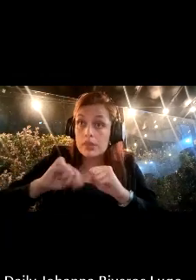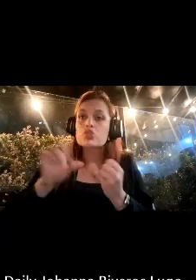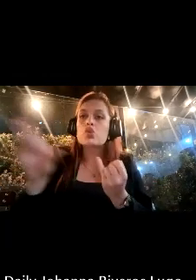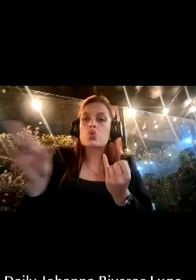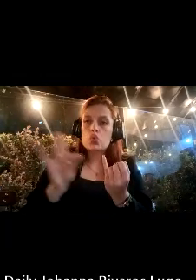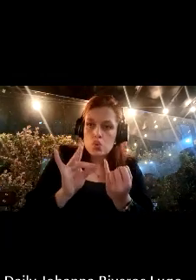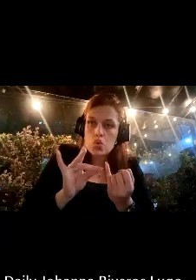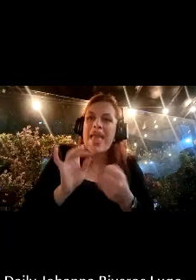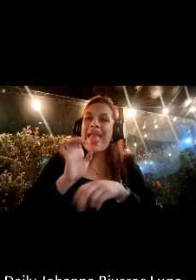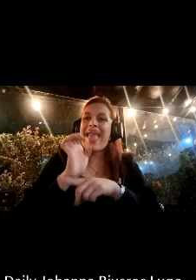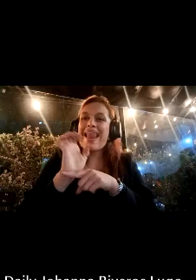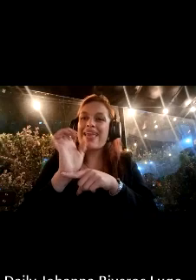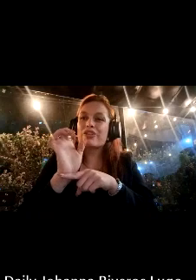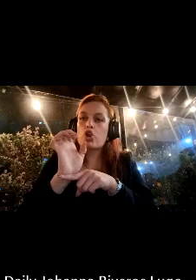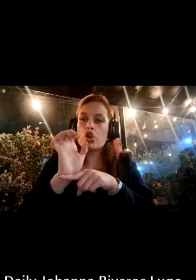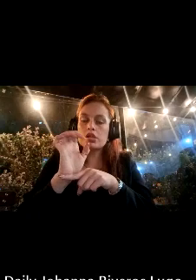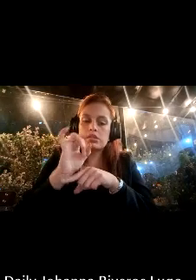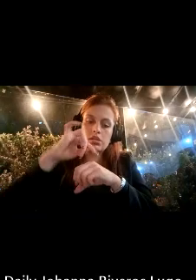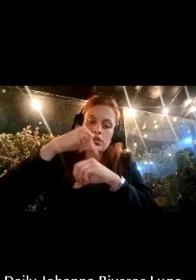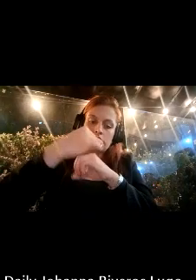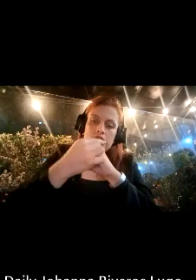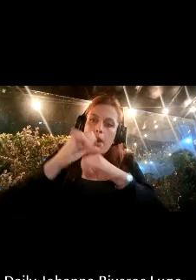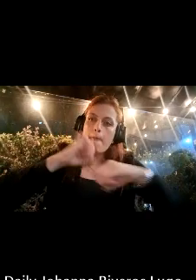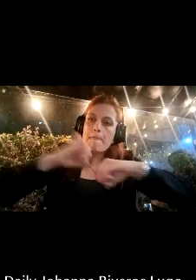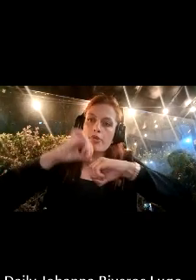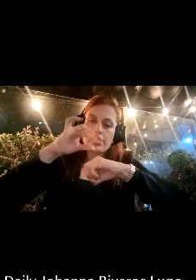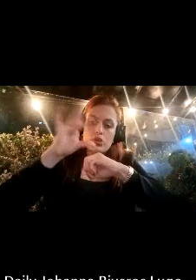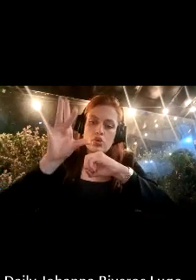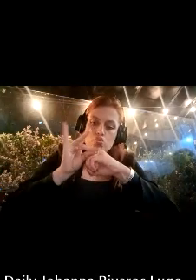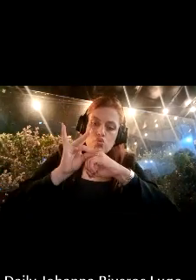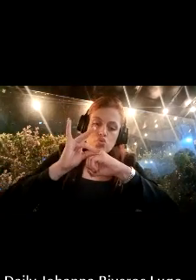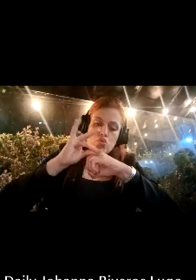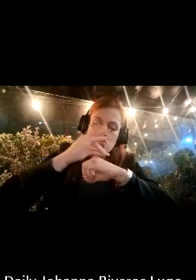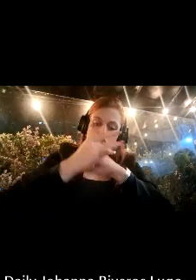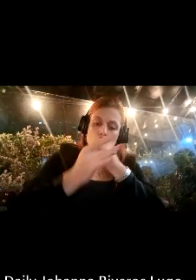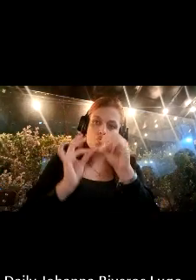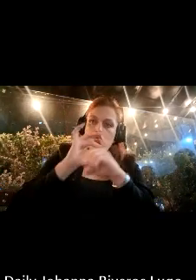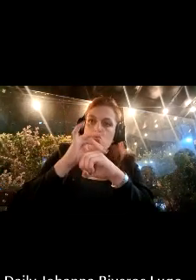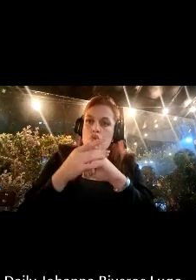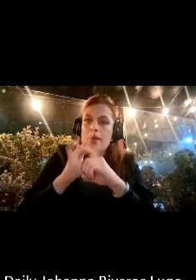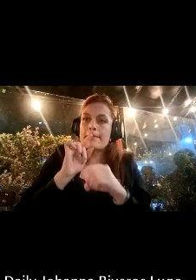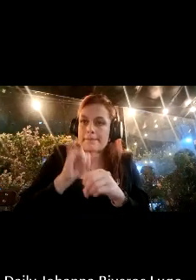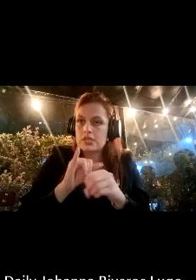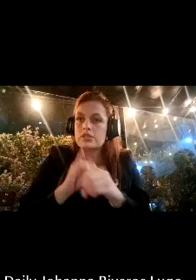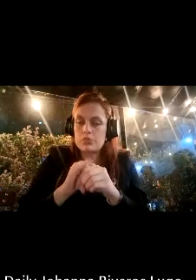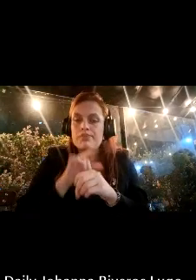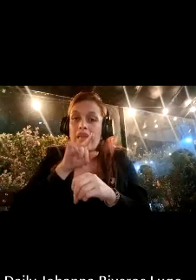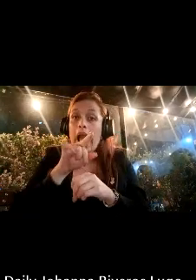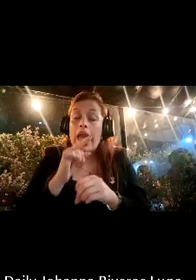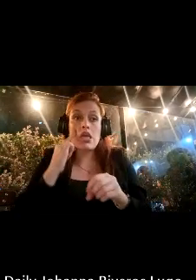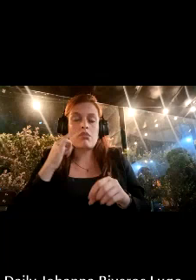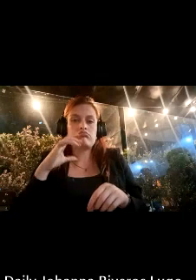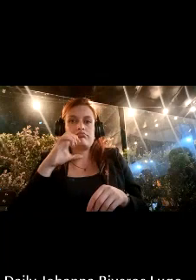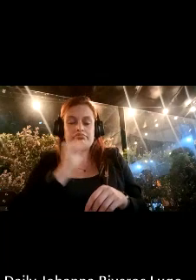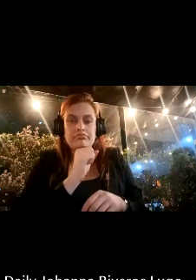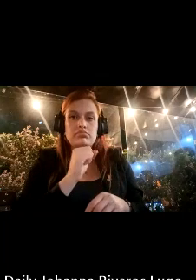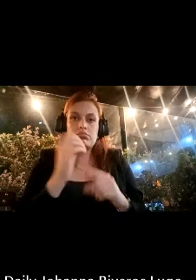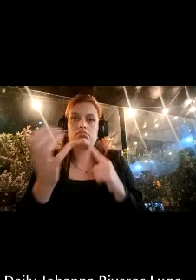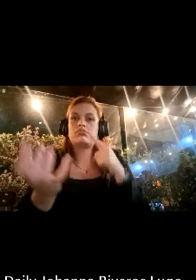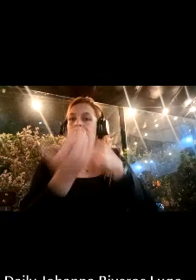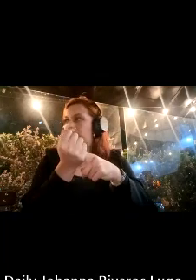que produce una corriente eléctrica. A partir de este descubrimiento, pues se